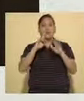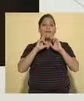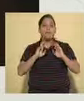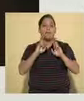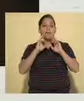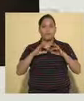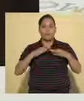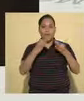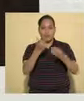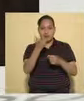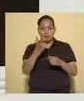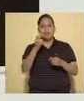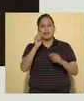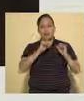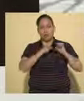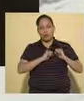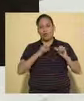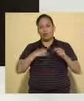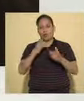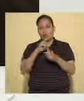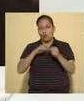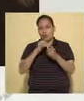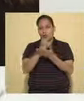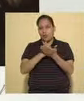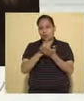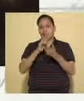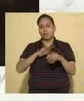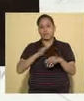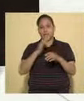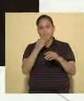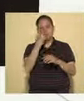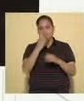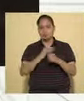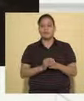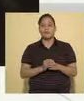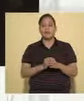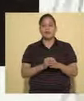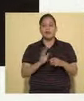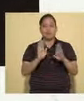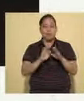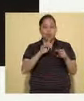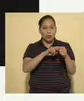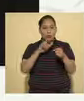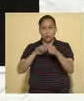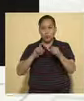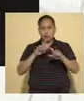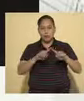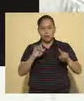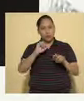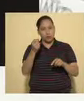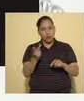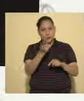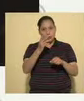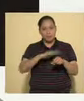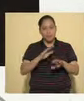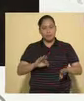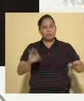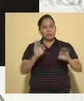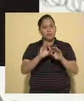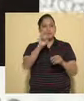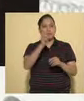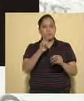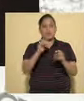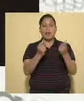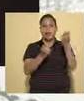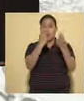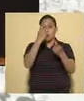comunicar autoridad. Entonces así. Depende de qué es lo que quieras. Y bueno, también en colorimetría, otra pregunta importante es,